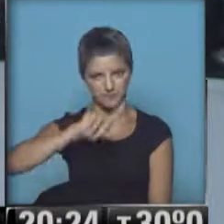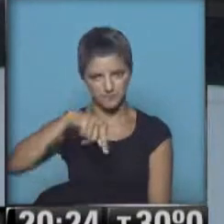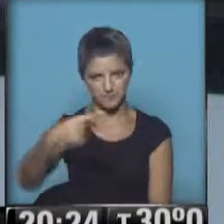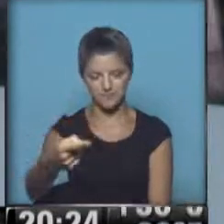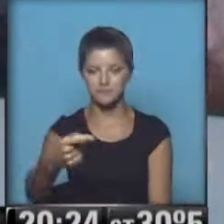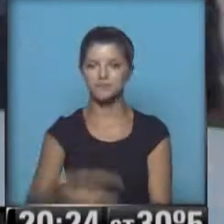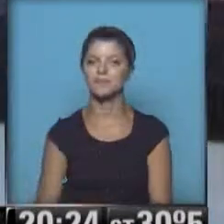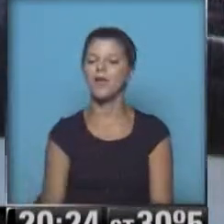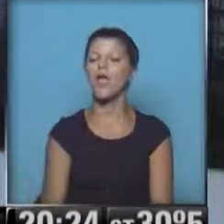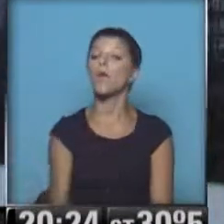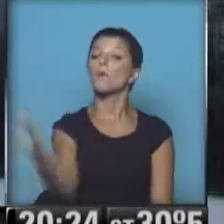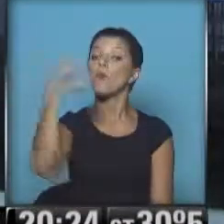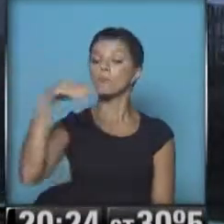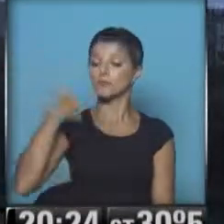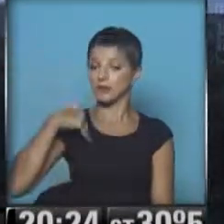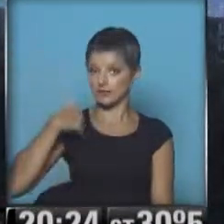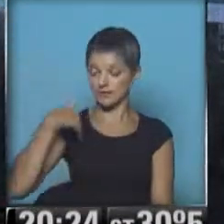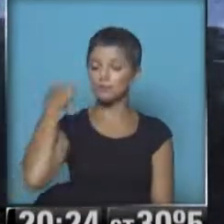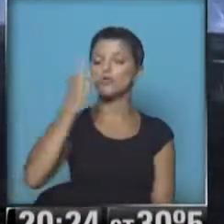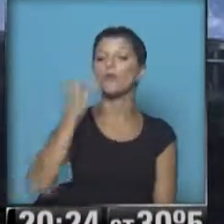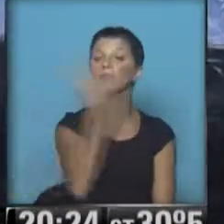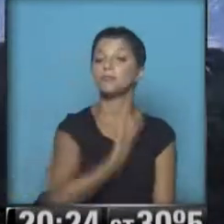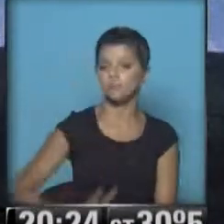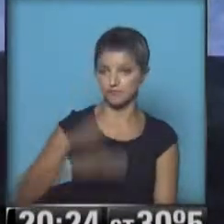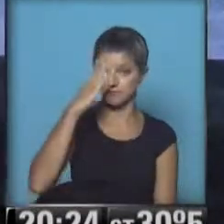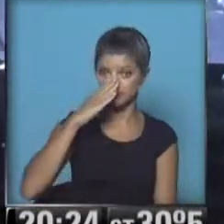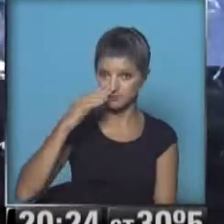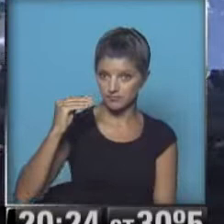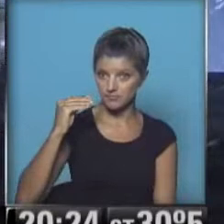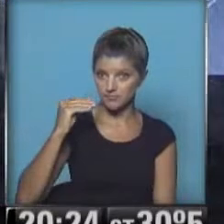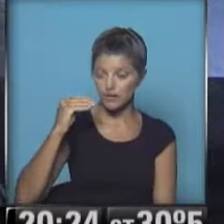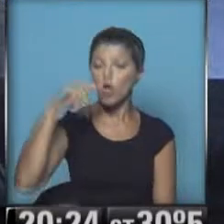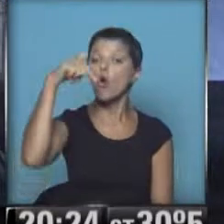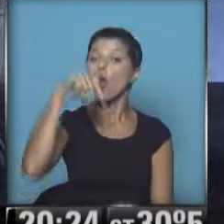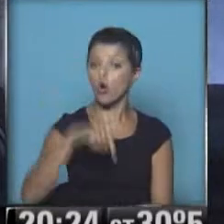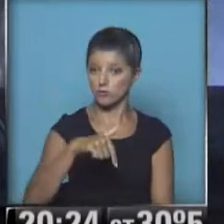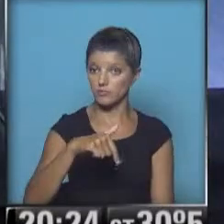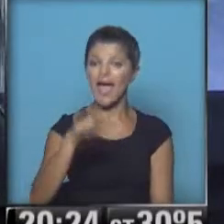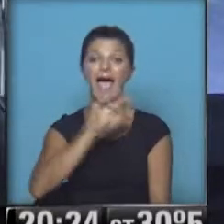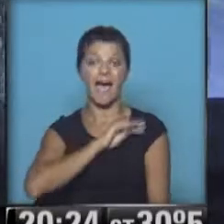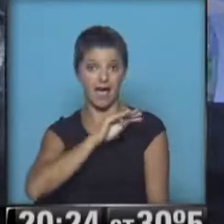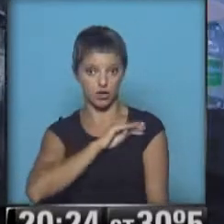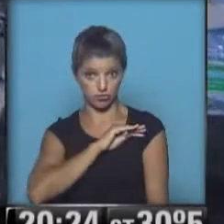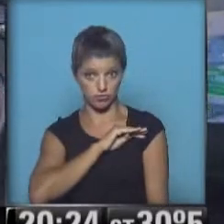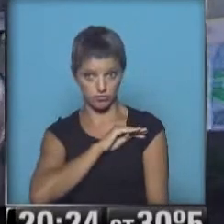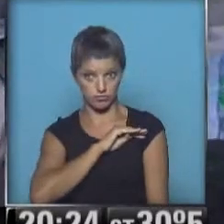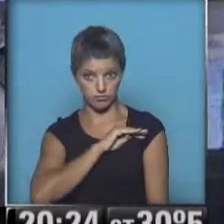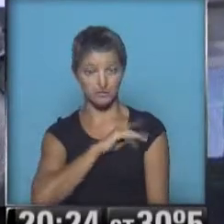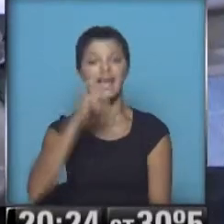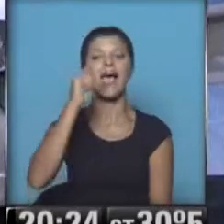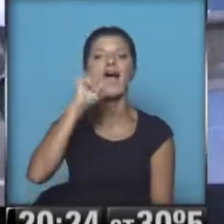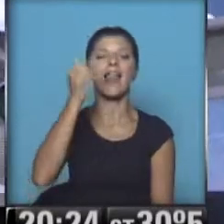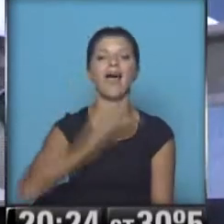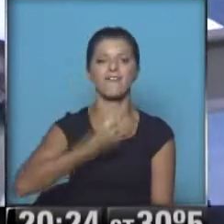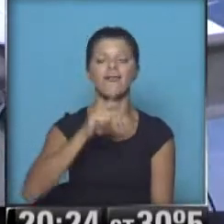Muy bien, volvemos a nuestro país para contarles que la Presidenta de la Nación, Cristina Fernández, hoy realizó un acto, encabezó un acto desde el Calafate. Bueno,